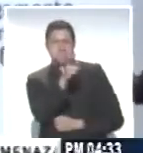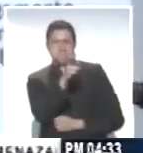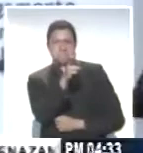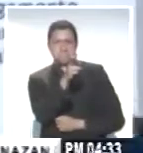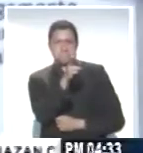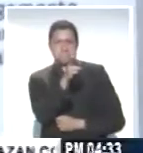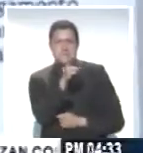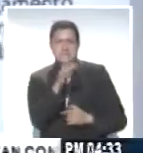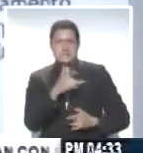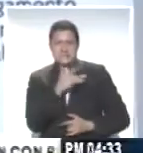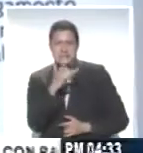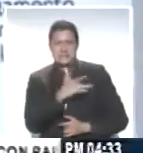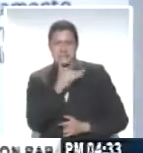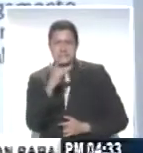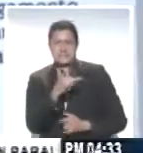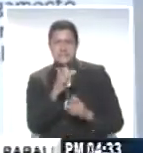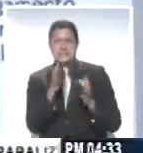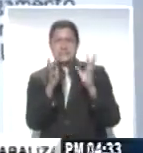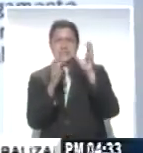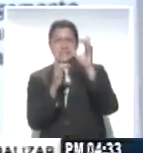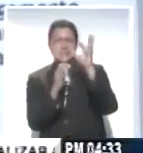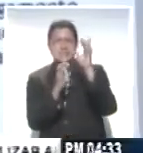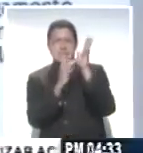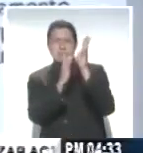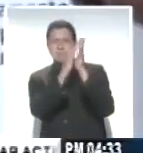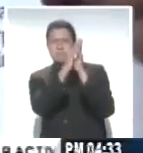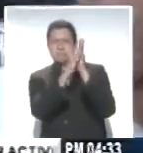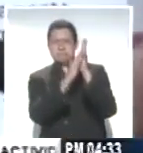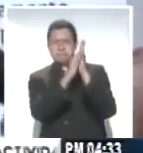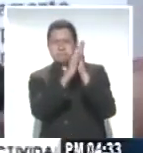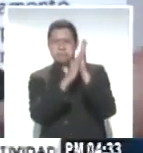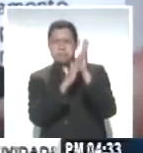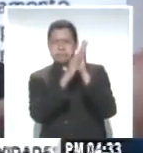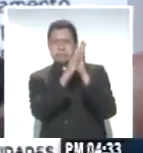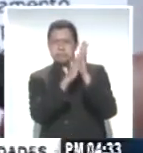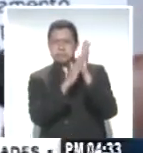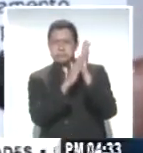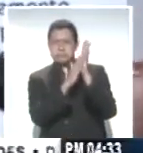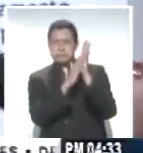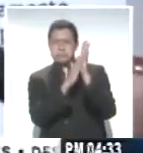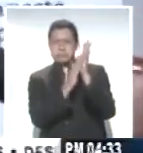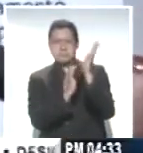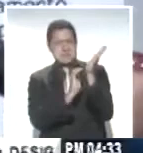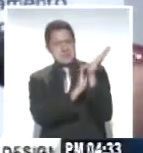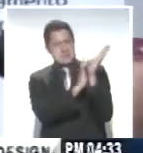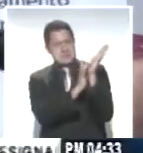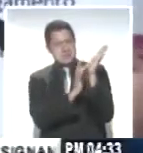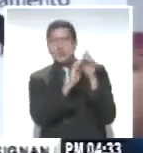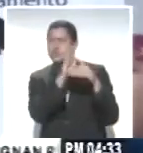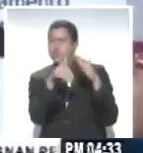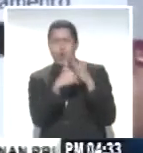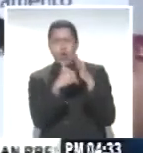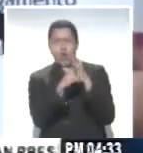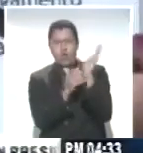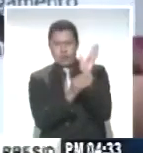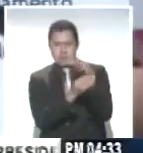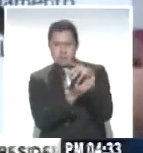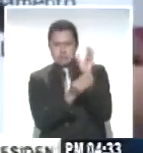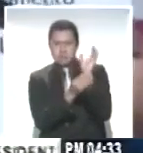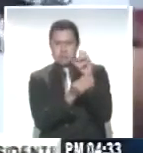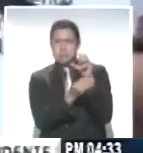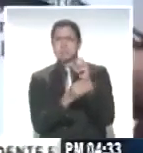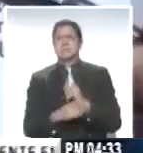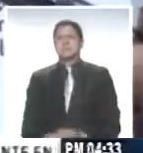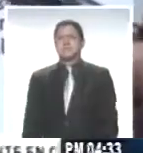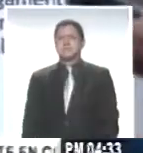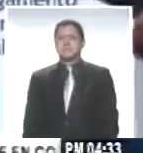rama sensitiva va a dar la sensibilidad tanto a toda la musculatura tenar de la muñeca en la parte